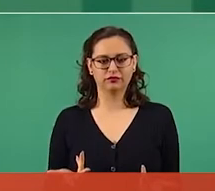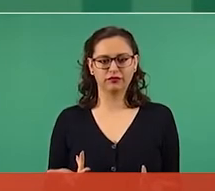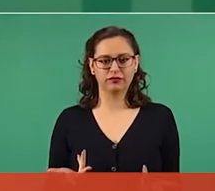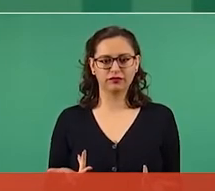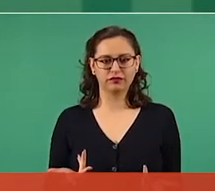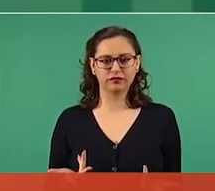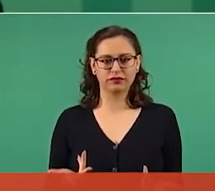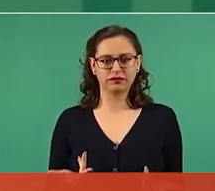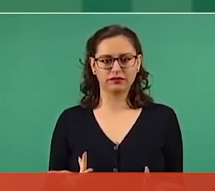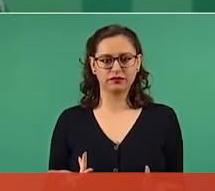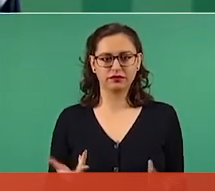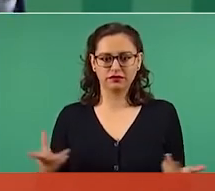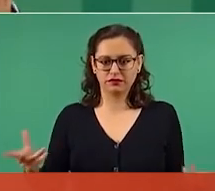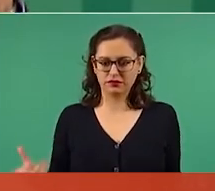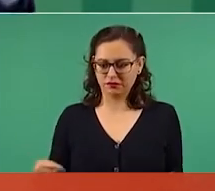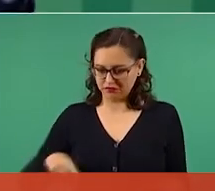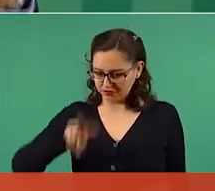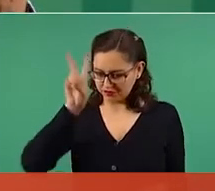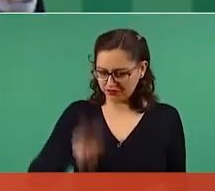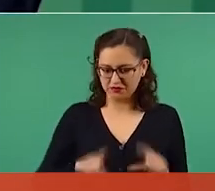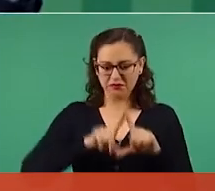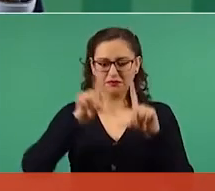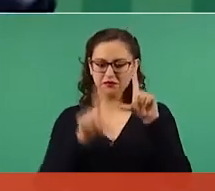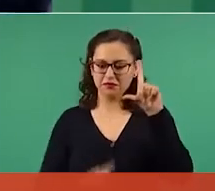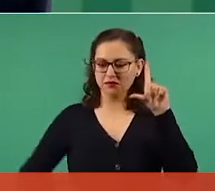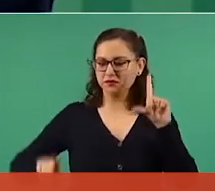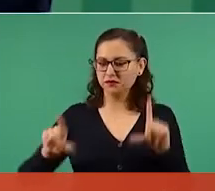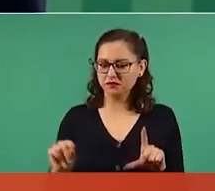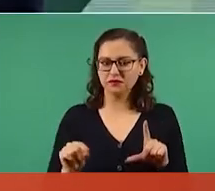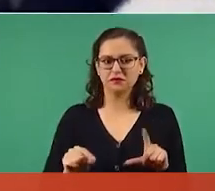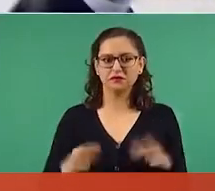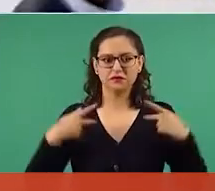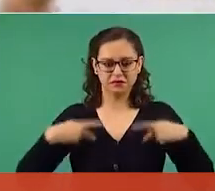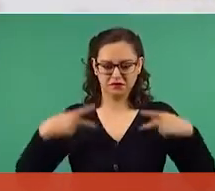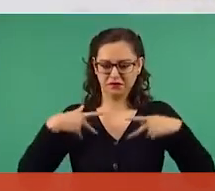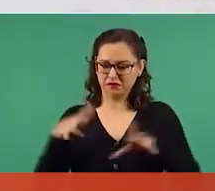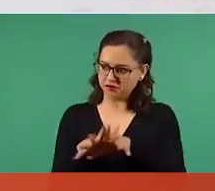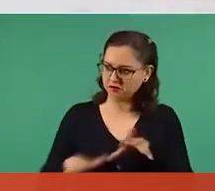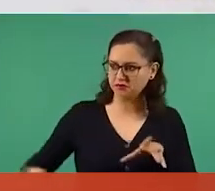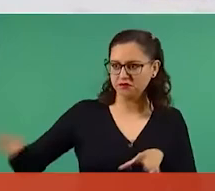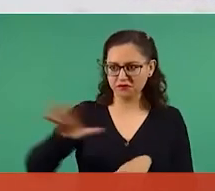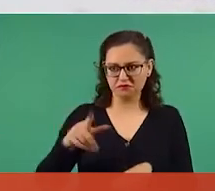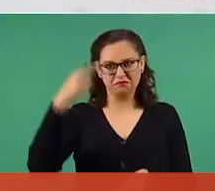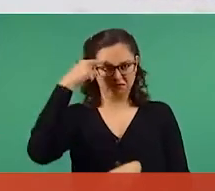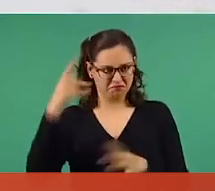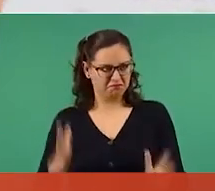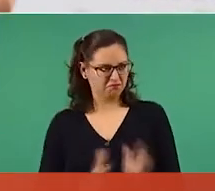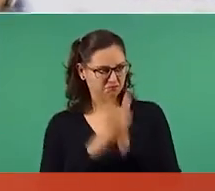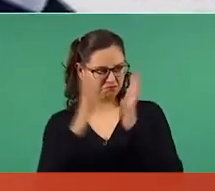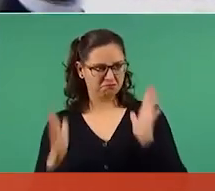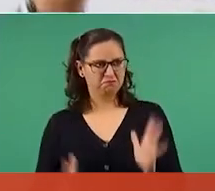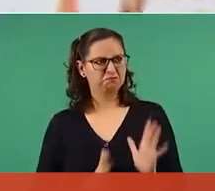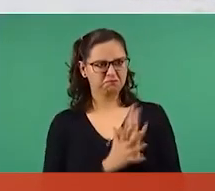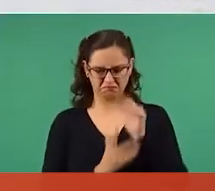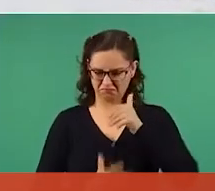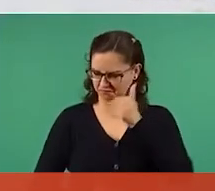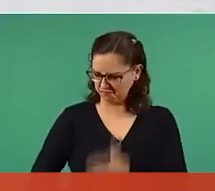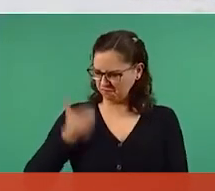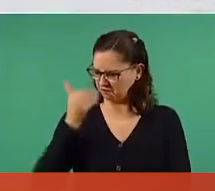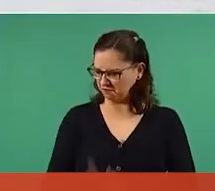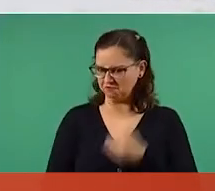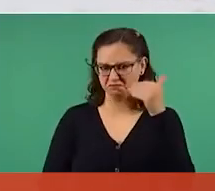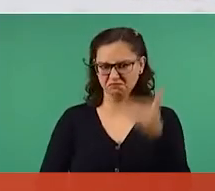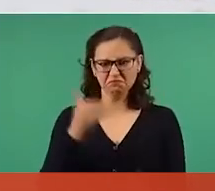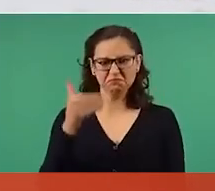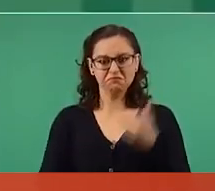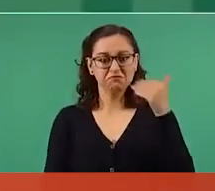cómo va avanzando la conciencia ciudadana, el cambio de mentalidad del pueblo, que